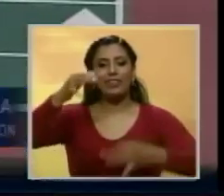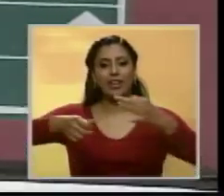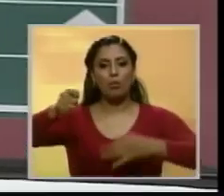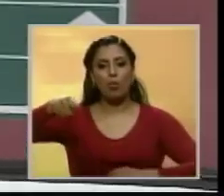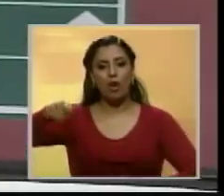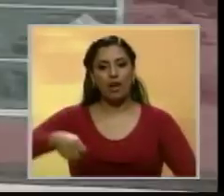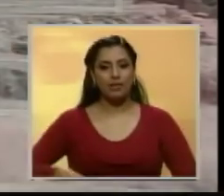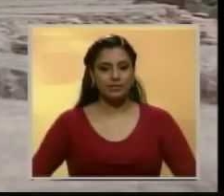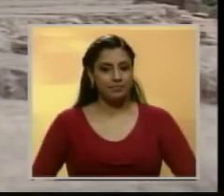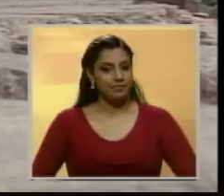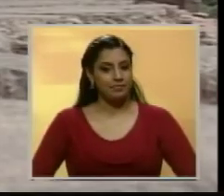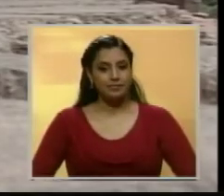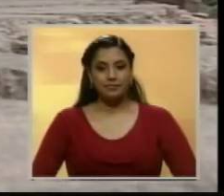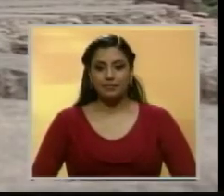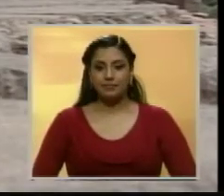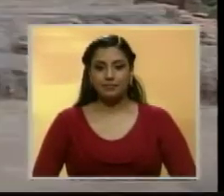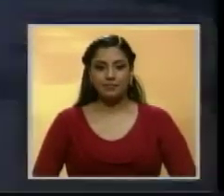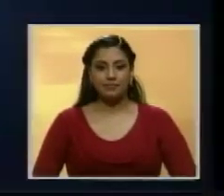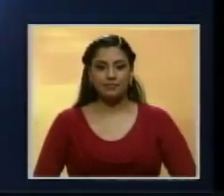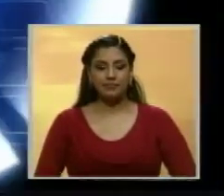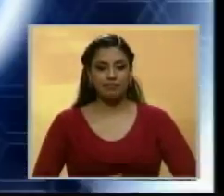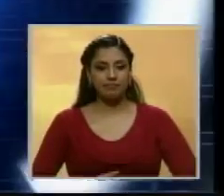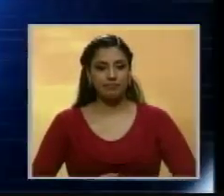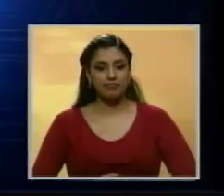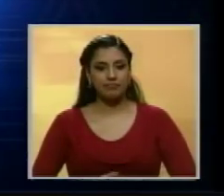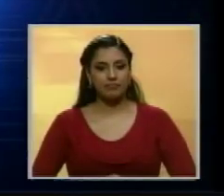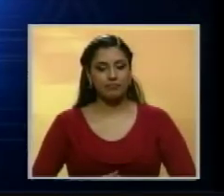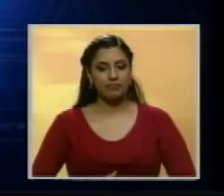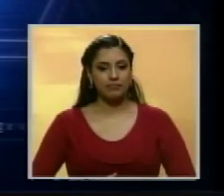tribunales competentes.